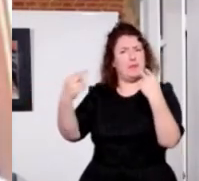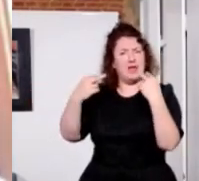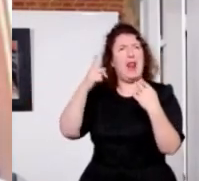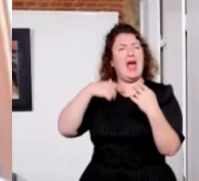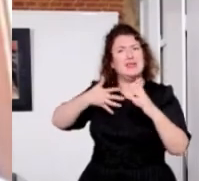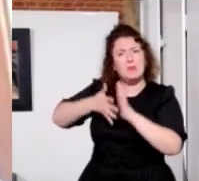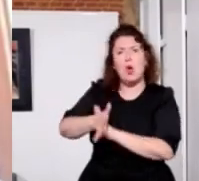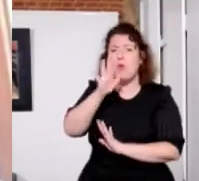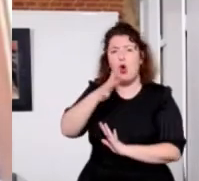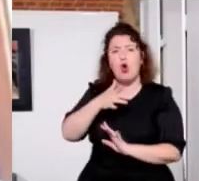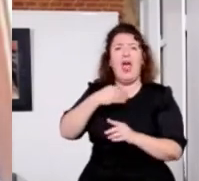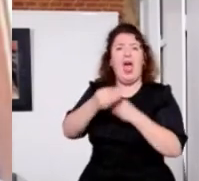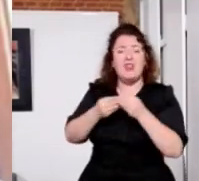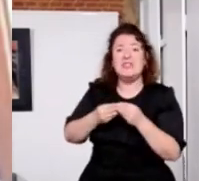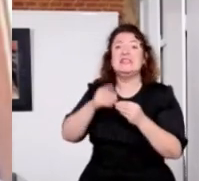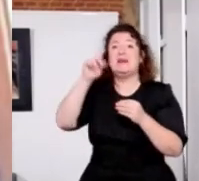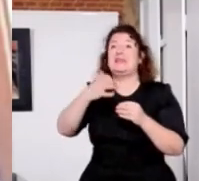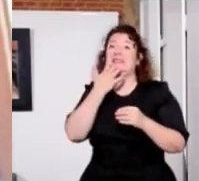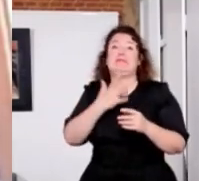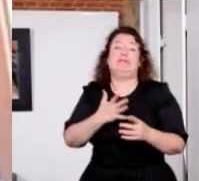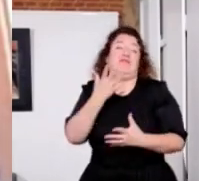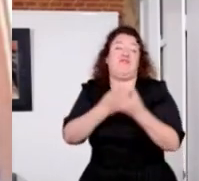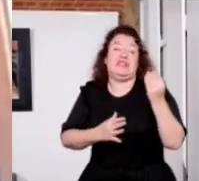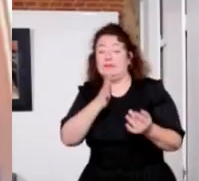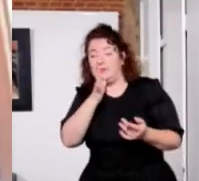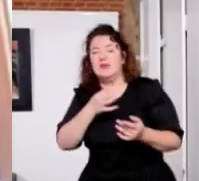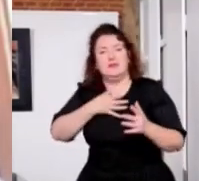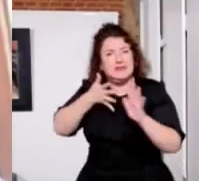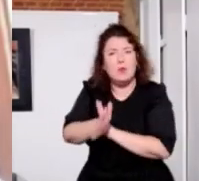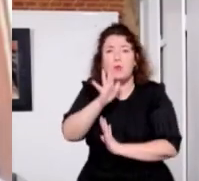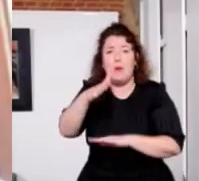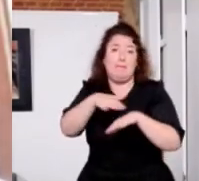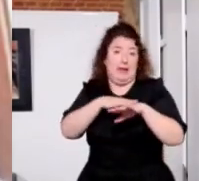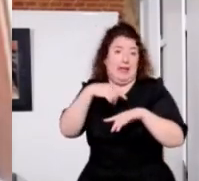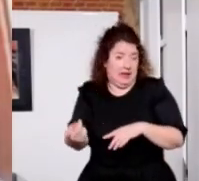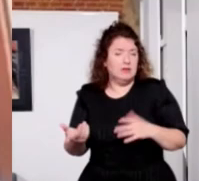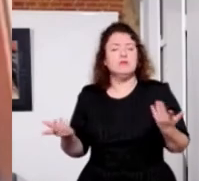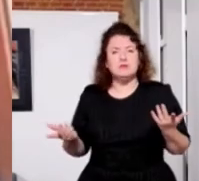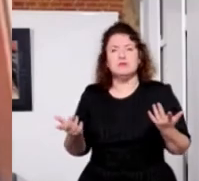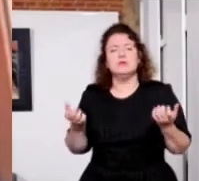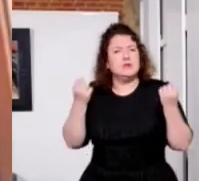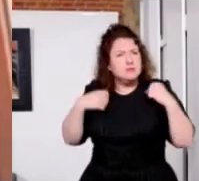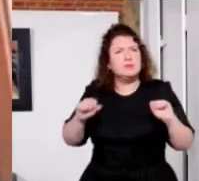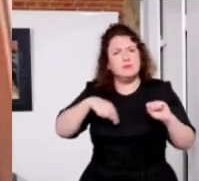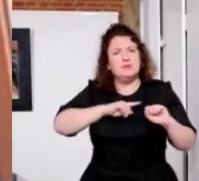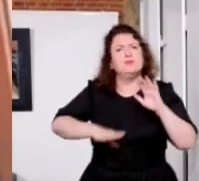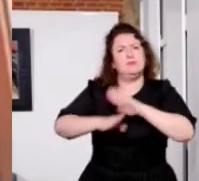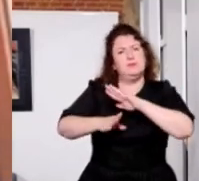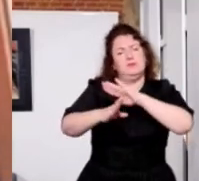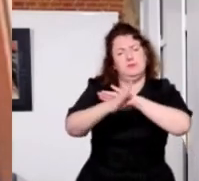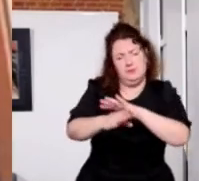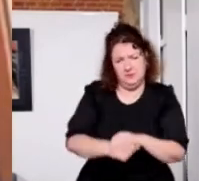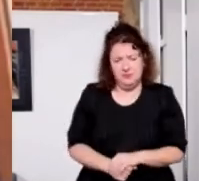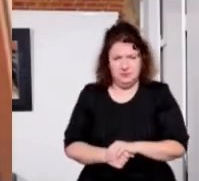manera, pedir disculpas cuando se hizo mal porque no supimos hacerlo de otra manera y, a pesar de eso, seguir gozando de la confianza y